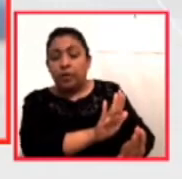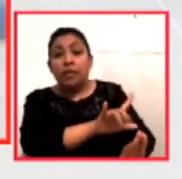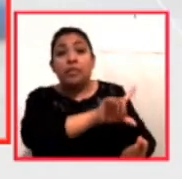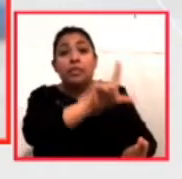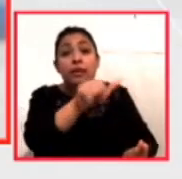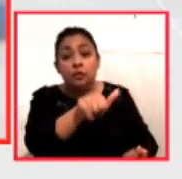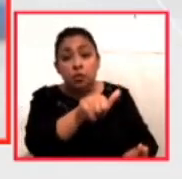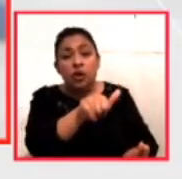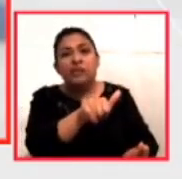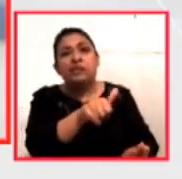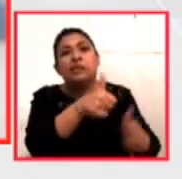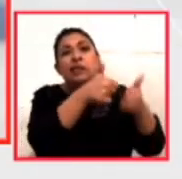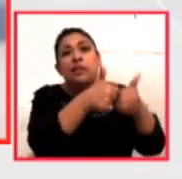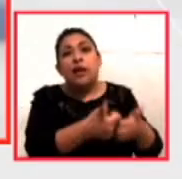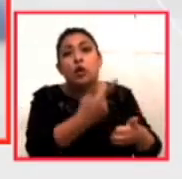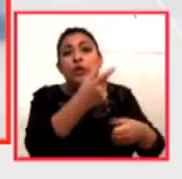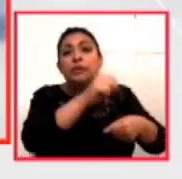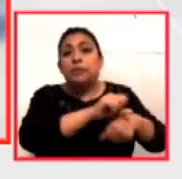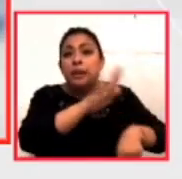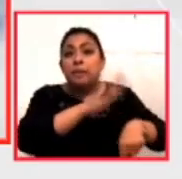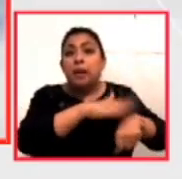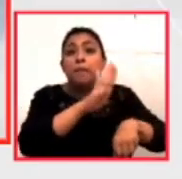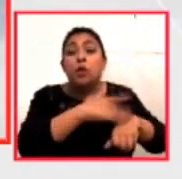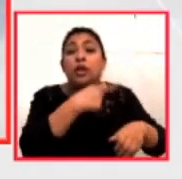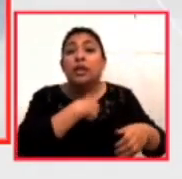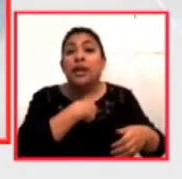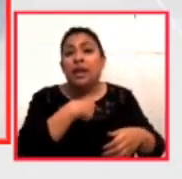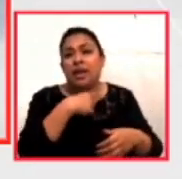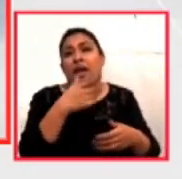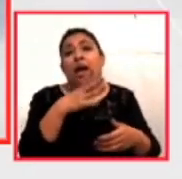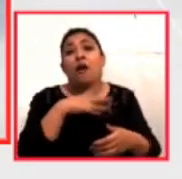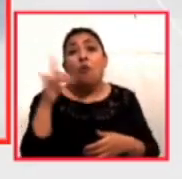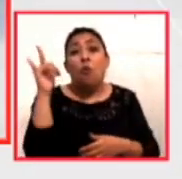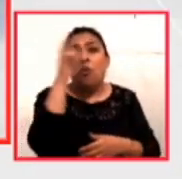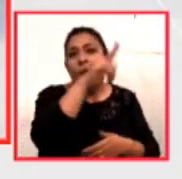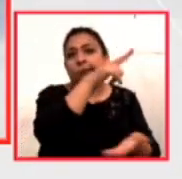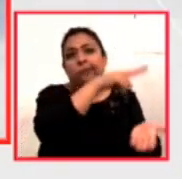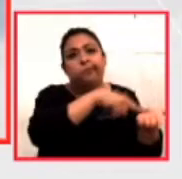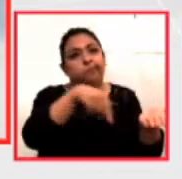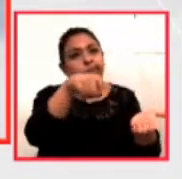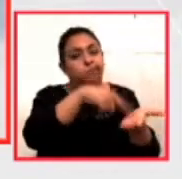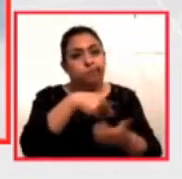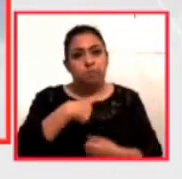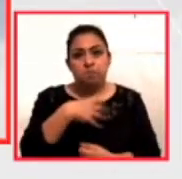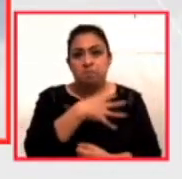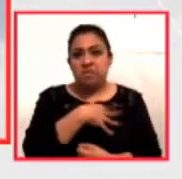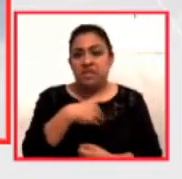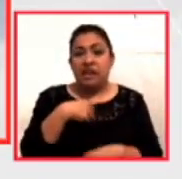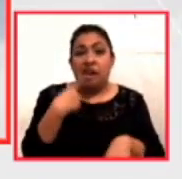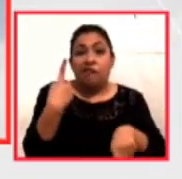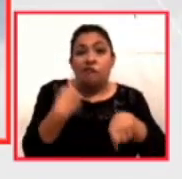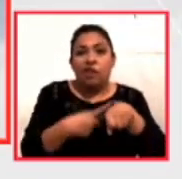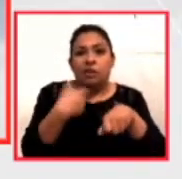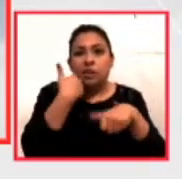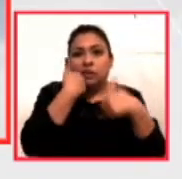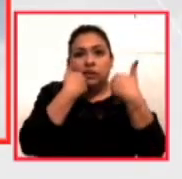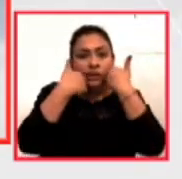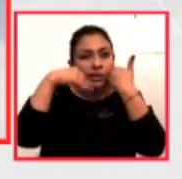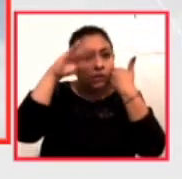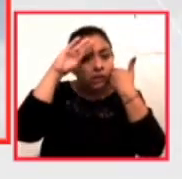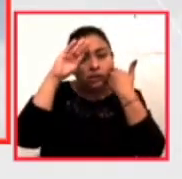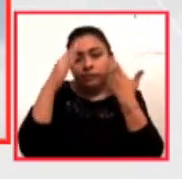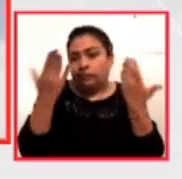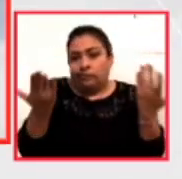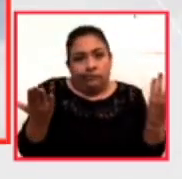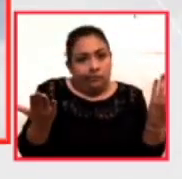tuvimos que quedar una semana más porque nos cancelaron nuestro vuelo y mi hija se enfermó de calentura, así que no